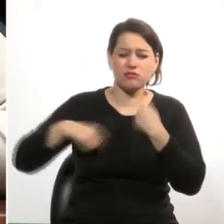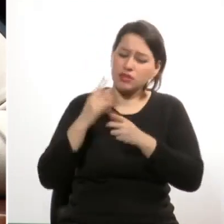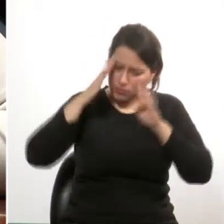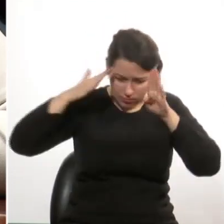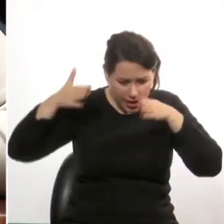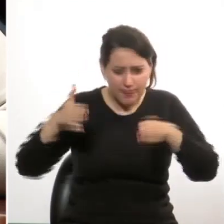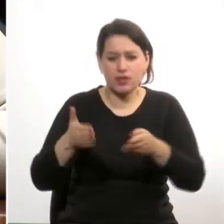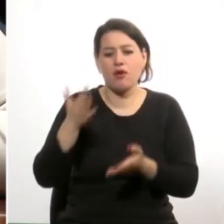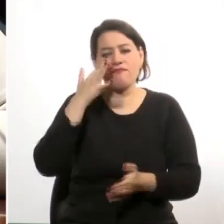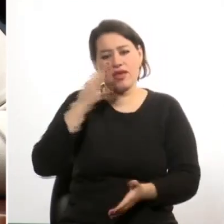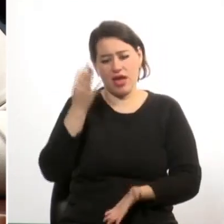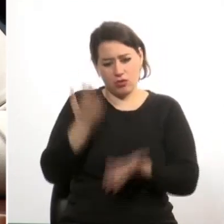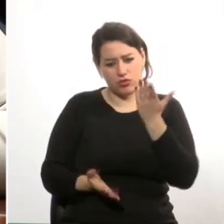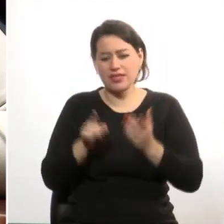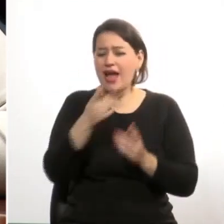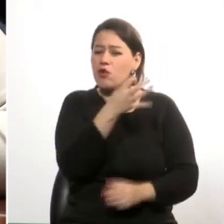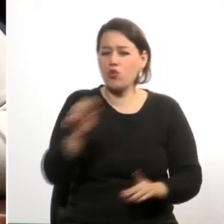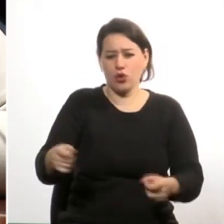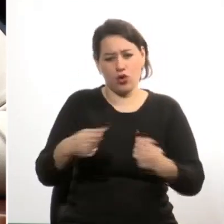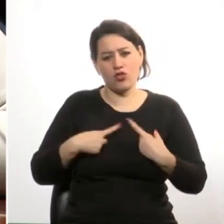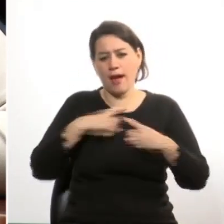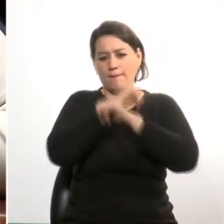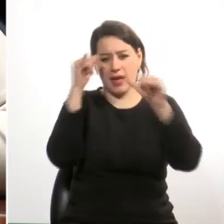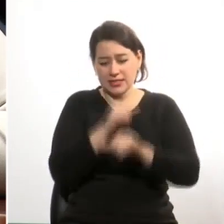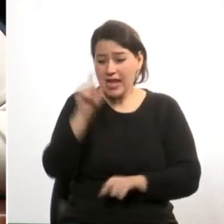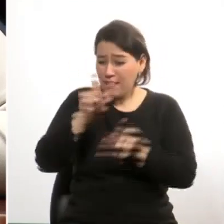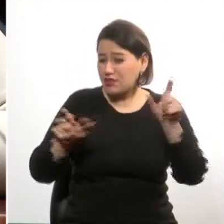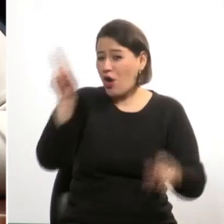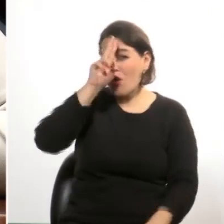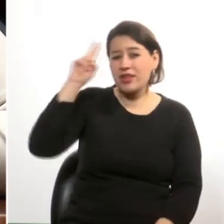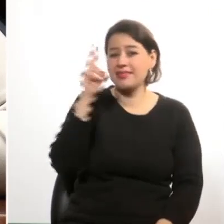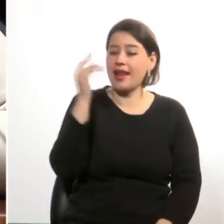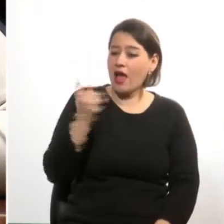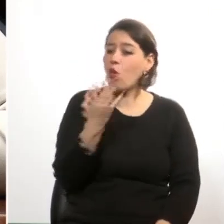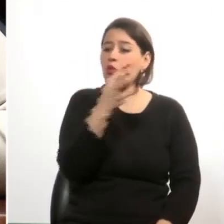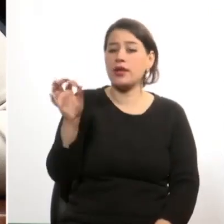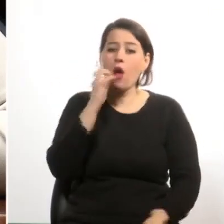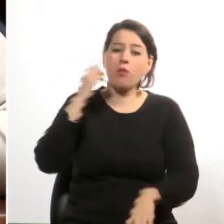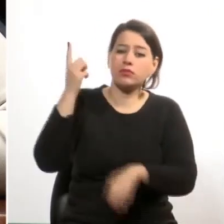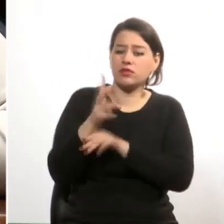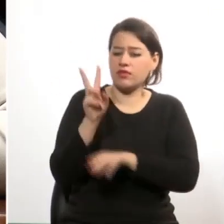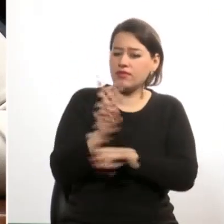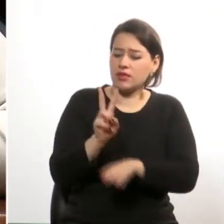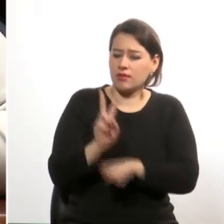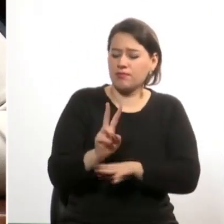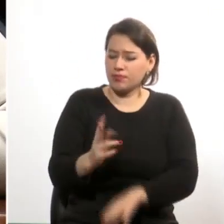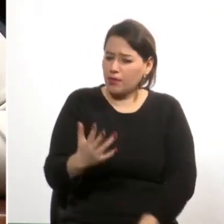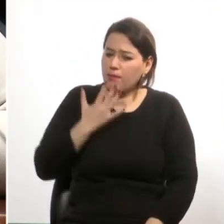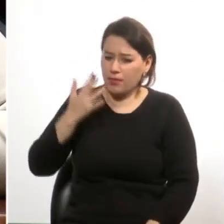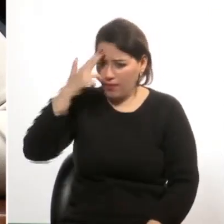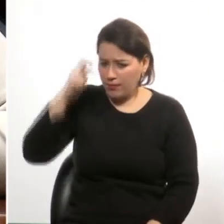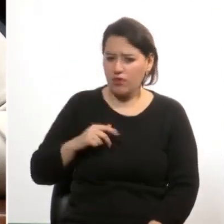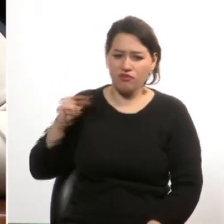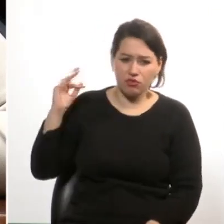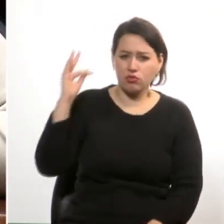el único camino que conduce a la paz. Al pueblo oriental le queda la opción de defender con su voz propia, con su dignidad, su